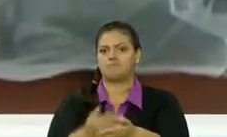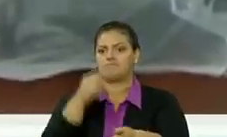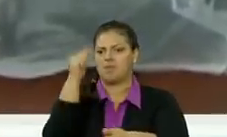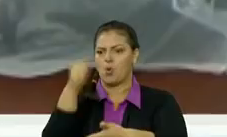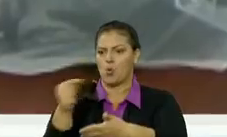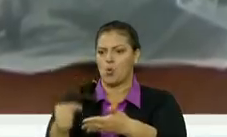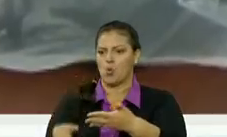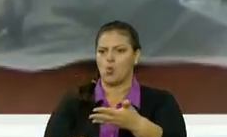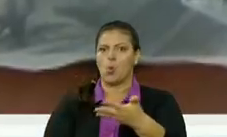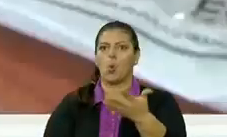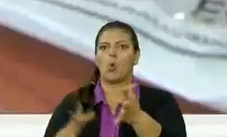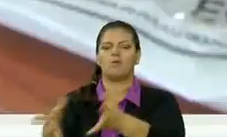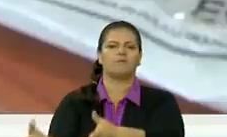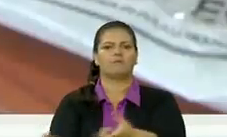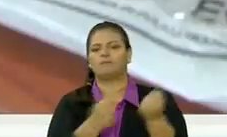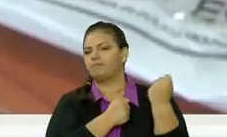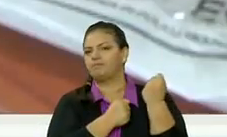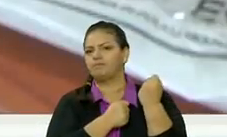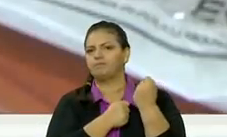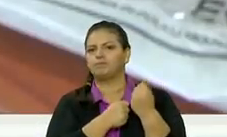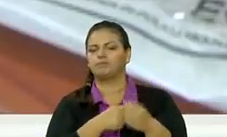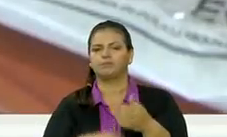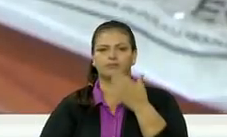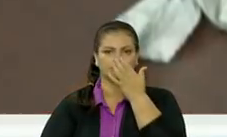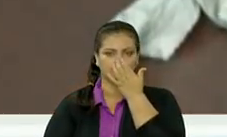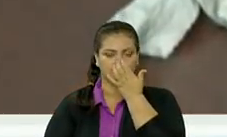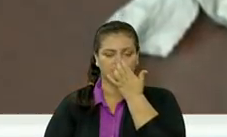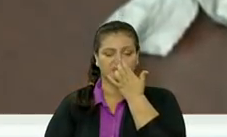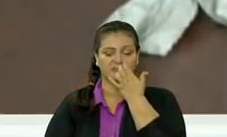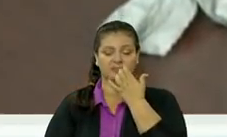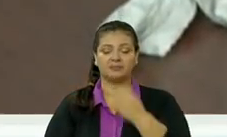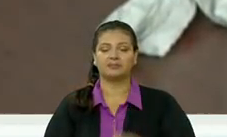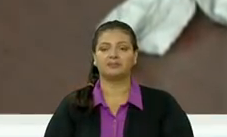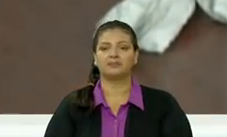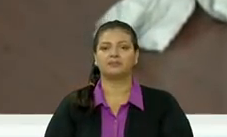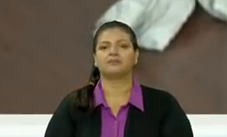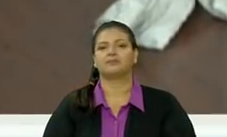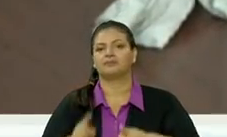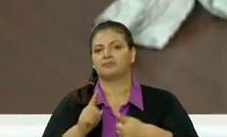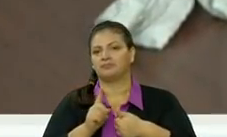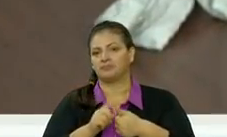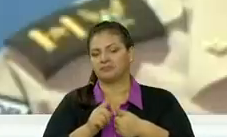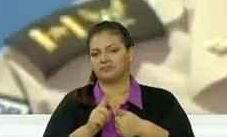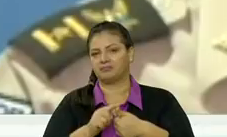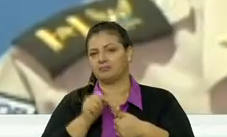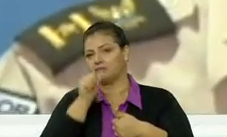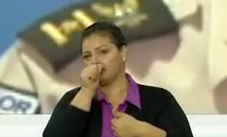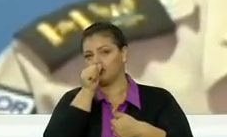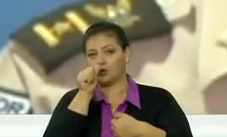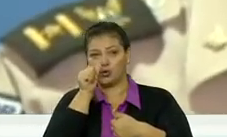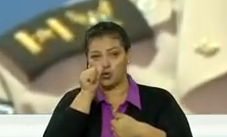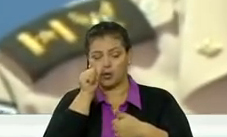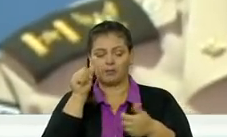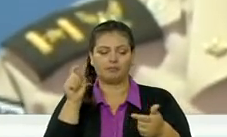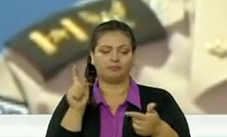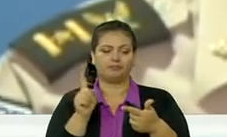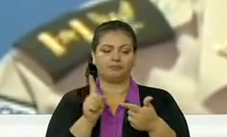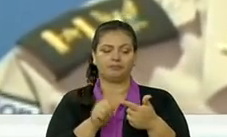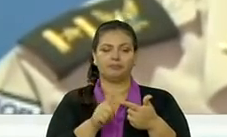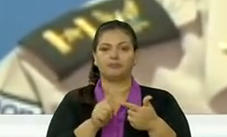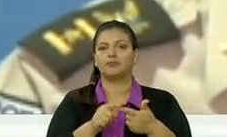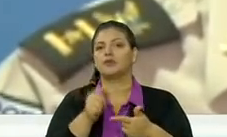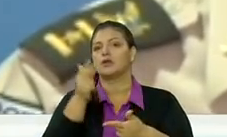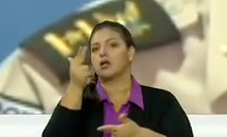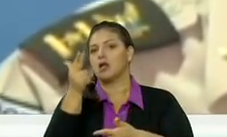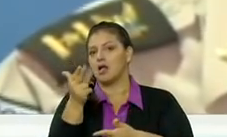presumiblemente serían robados, así como la existencia de sustancias sujeta a fiscalización. Un arma de fuego calibre